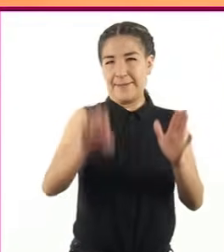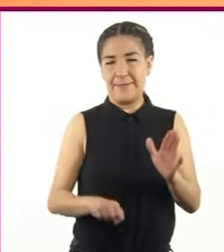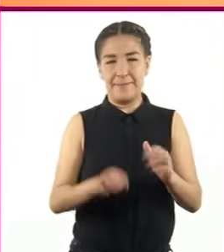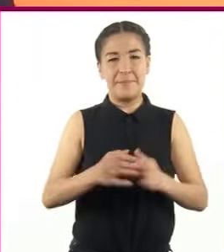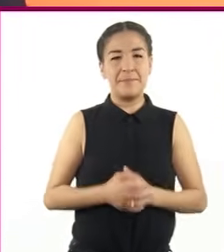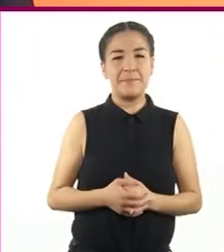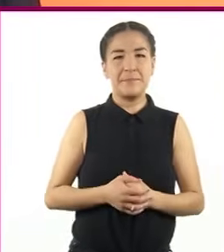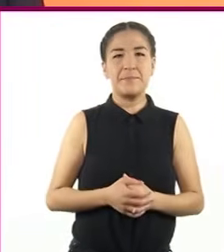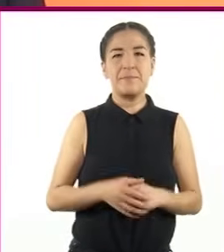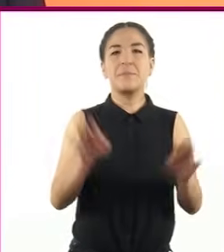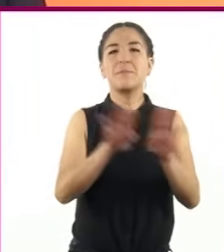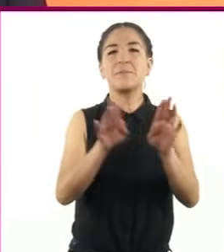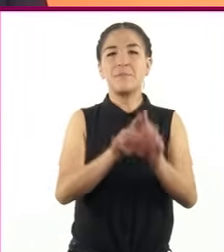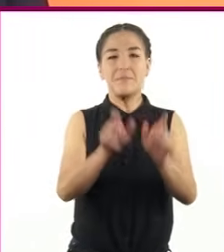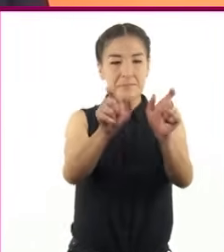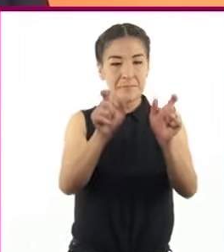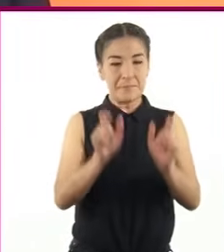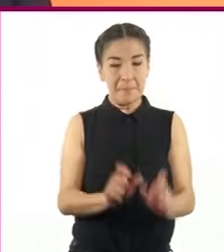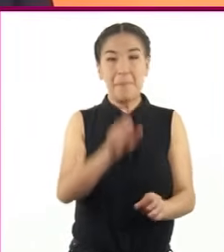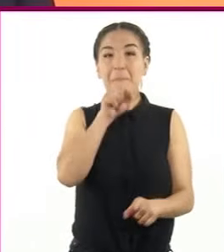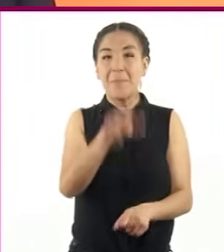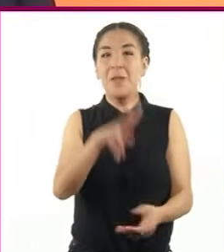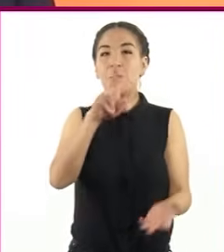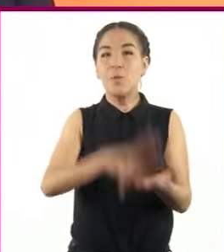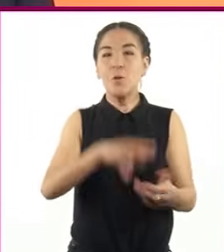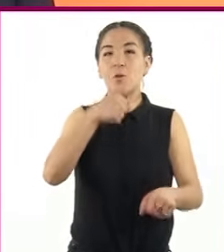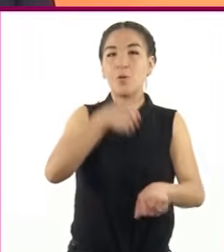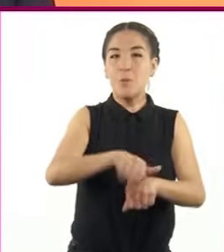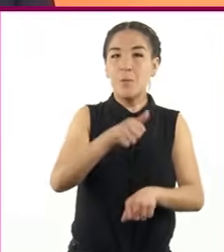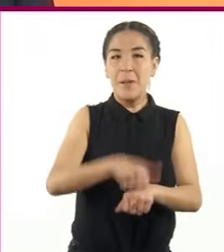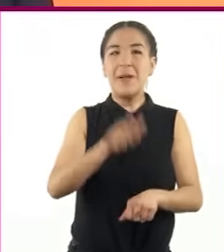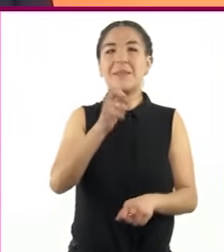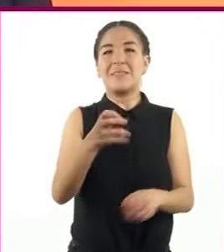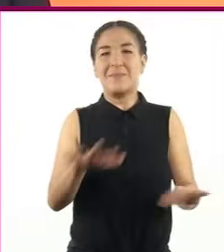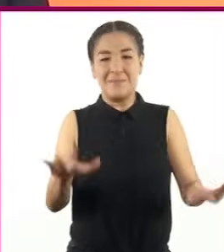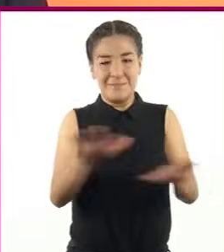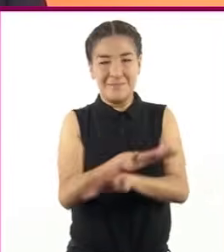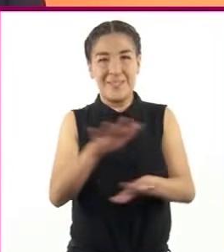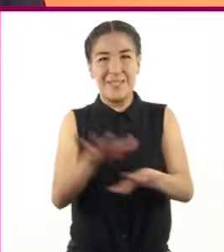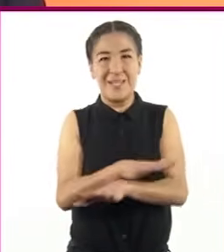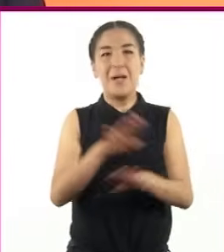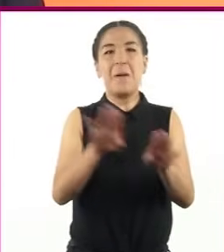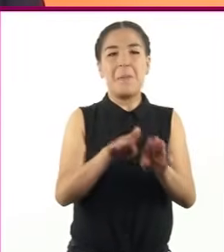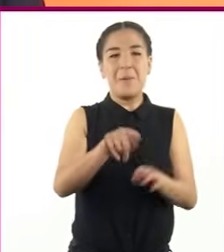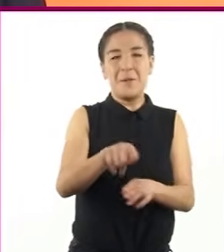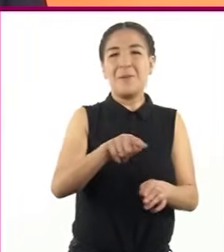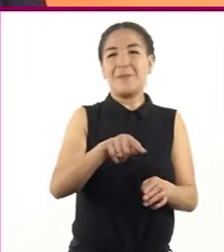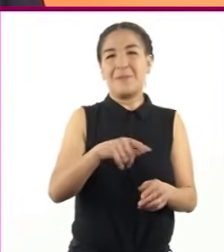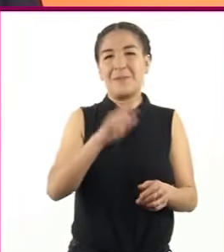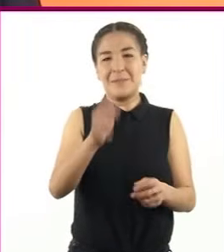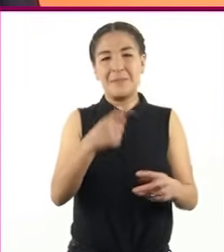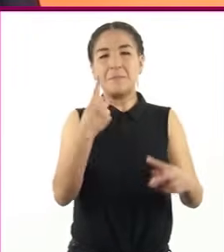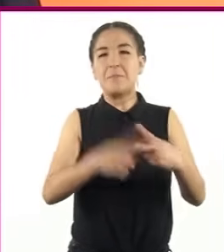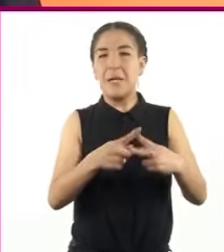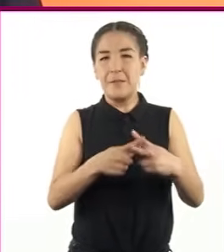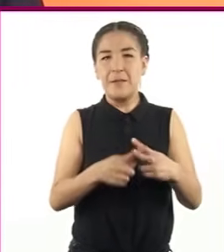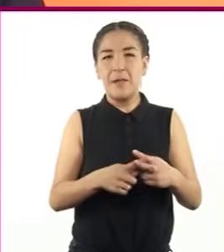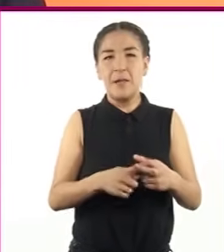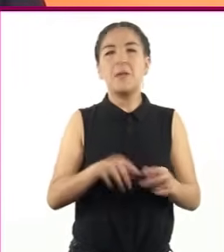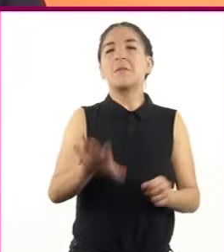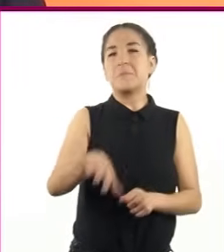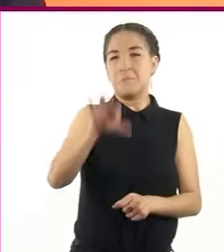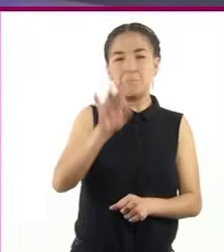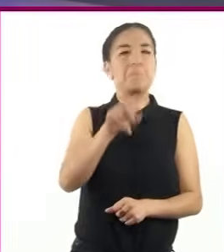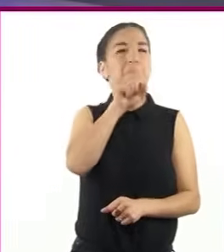si sustituimos por el mismo valor numérico las variables de expresiones algebraicas equivalentes, obtendremos el